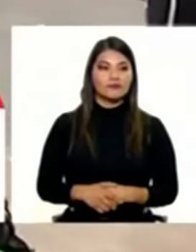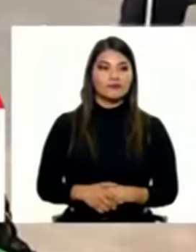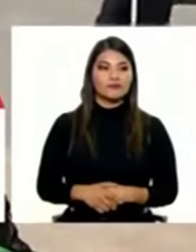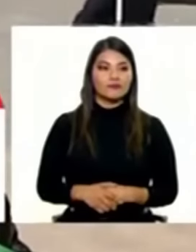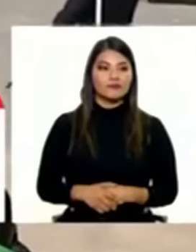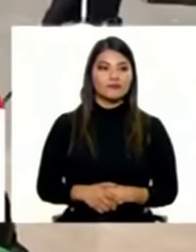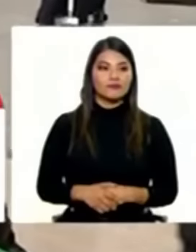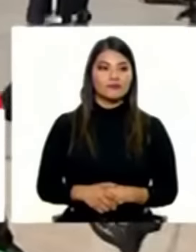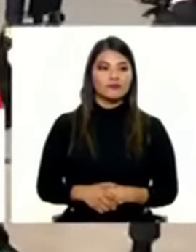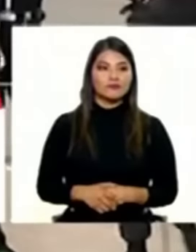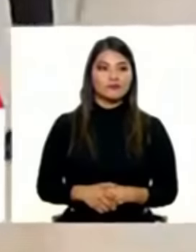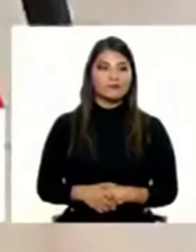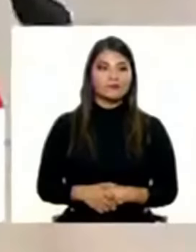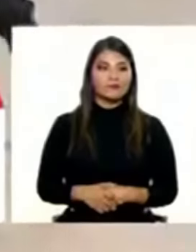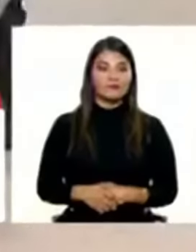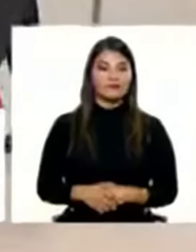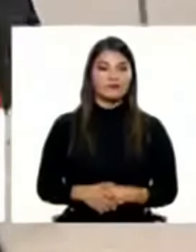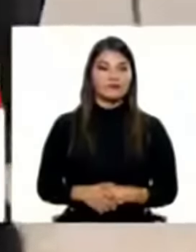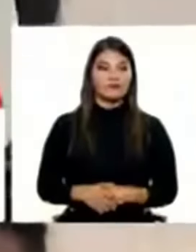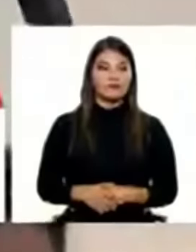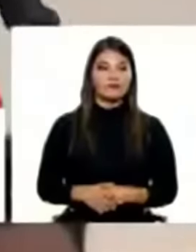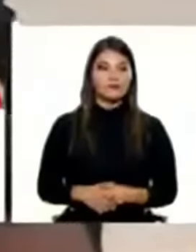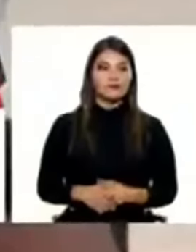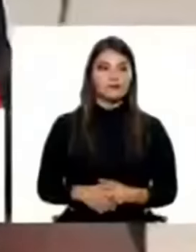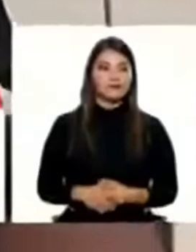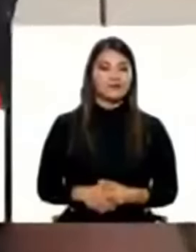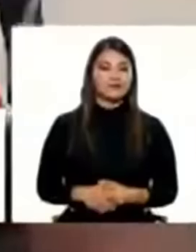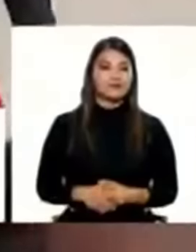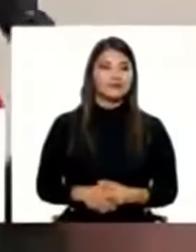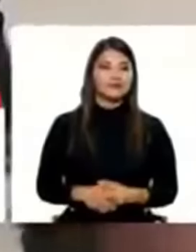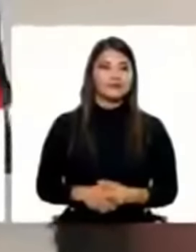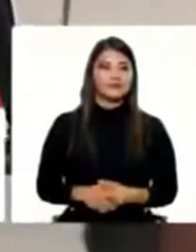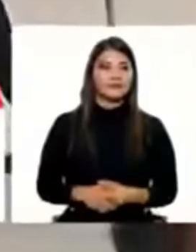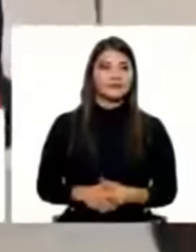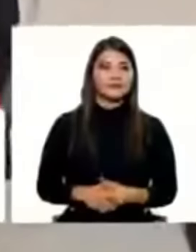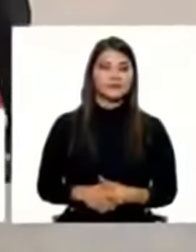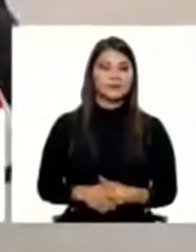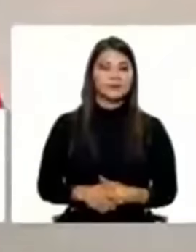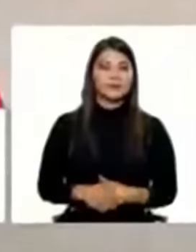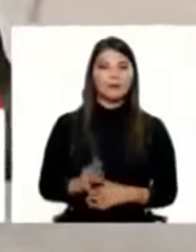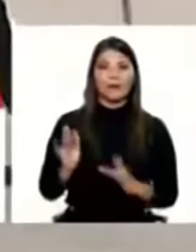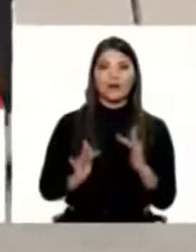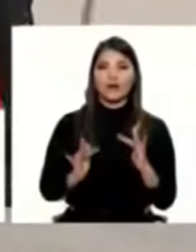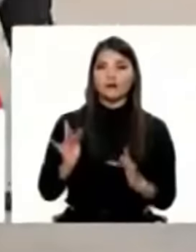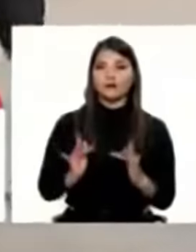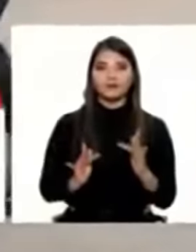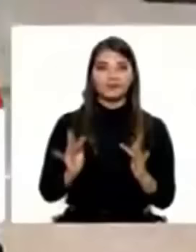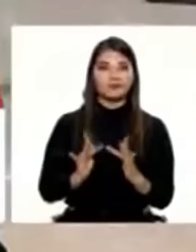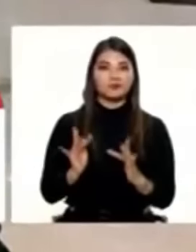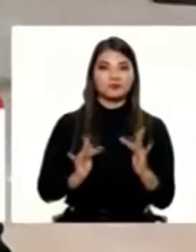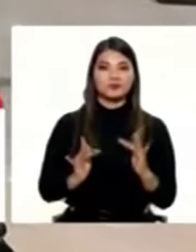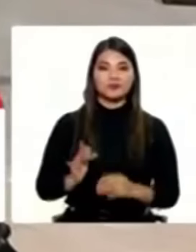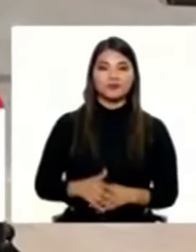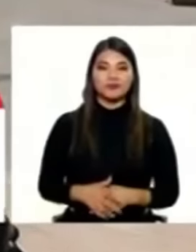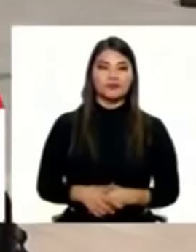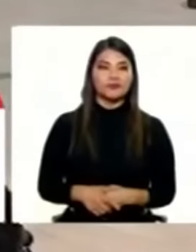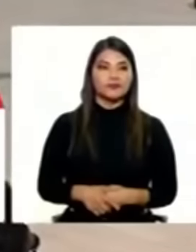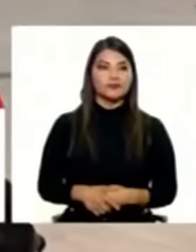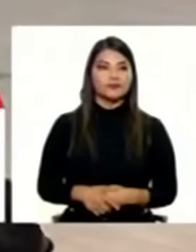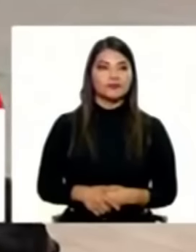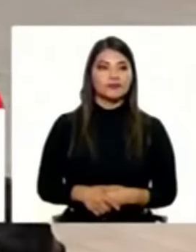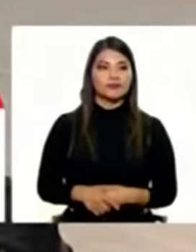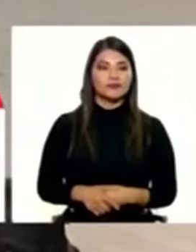guerra de la Escuela de Oficiales de la Fuerza Aérea del Perú. Ahí vemos a la presidenta, acompañada por el ministro de Defensa